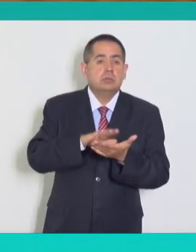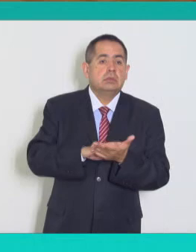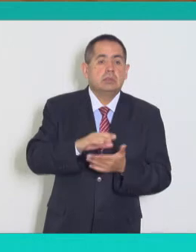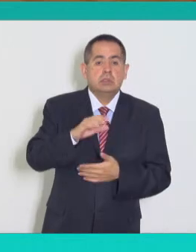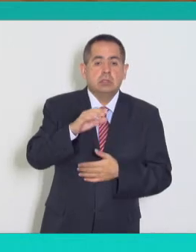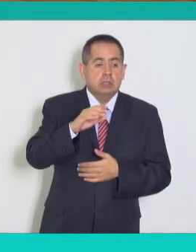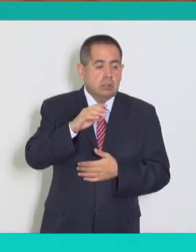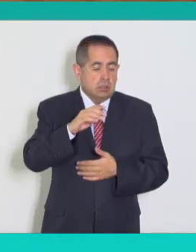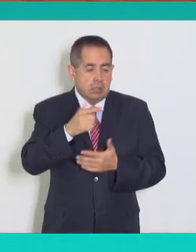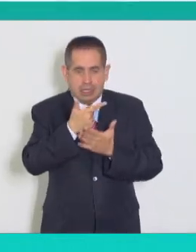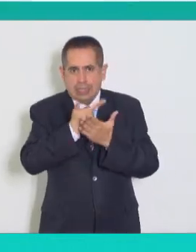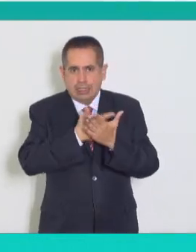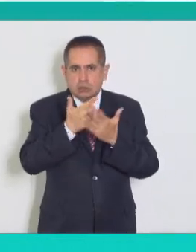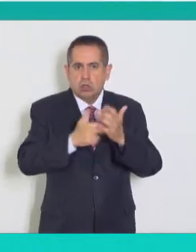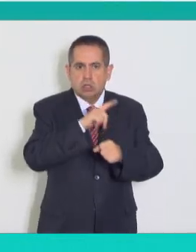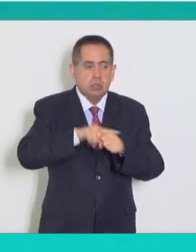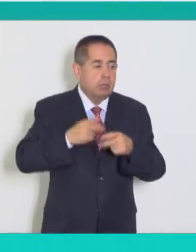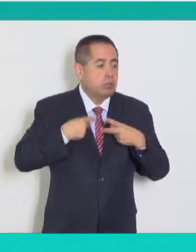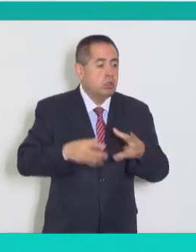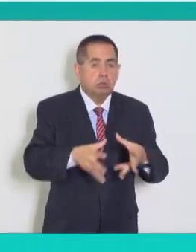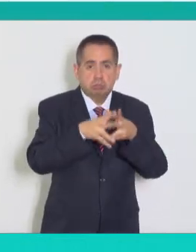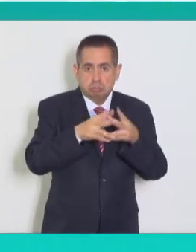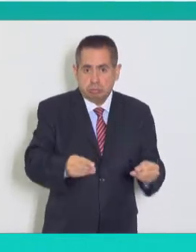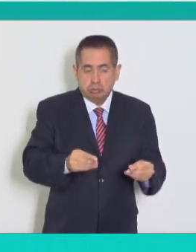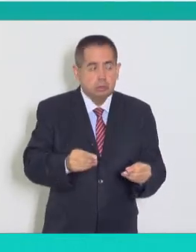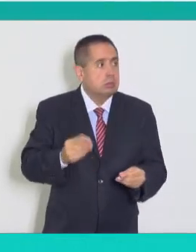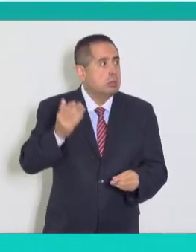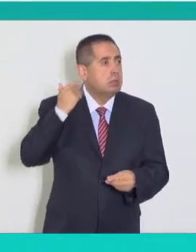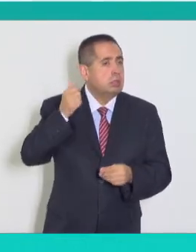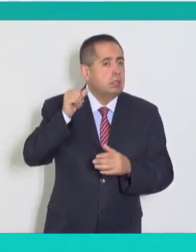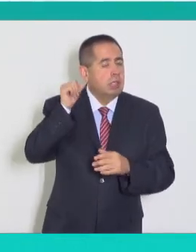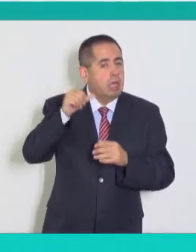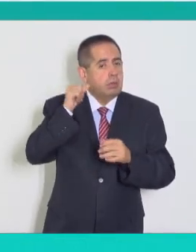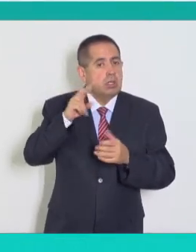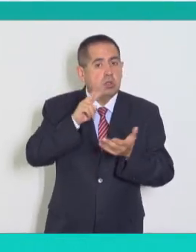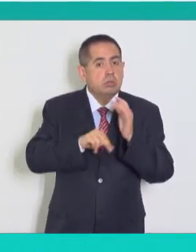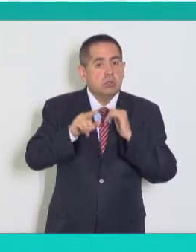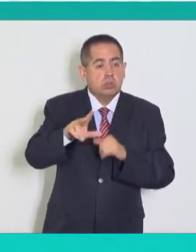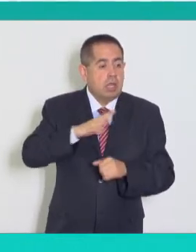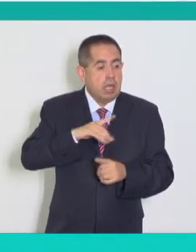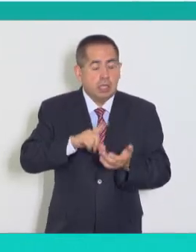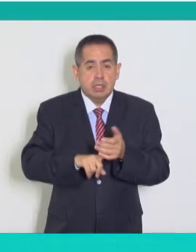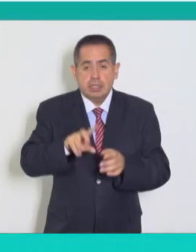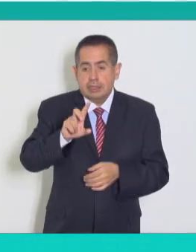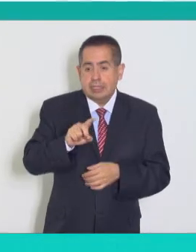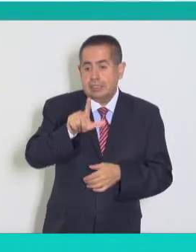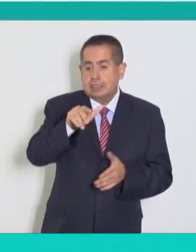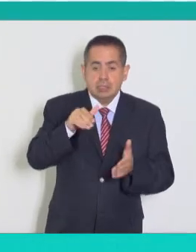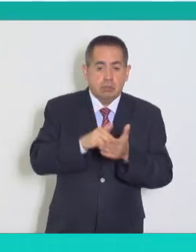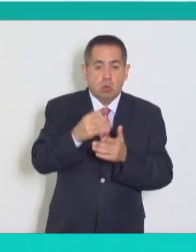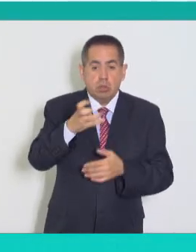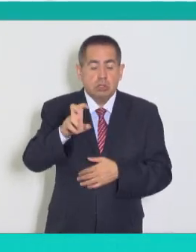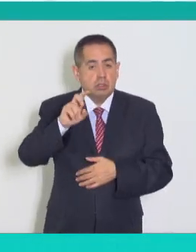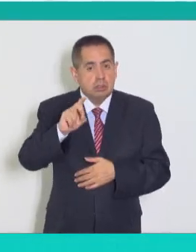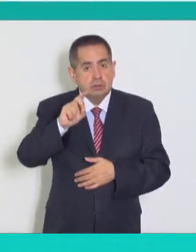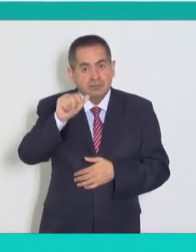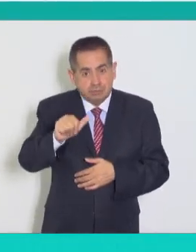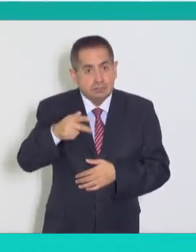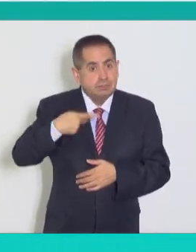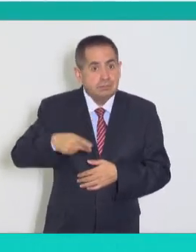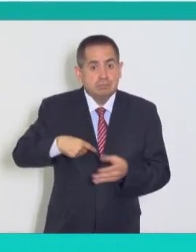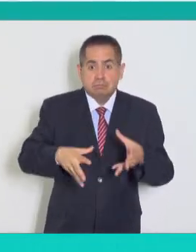extraviadas o desaparecidas para abril de 2018 existían 37 mil 436